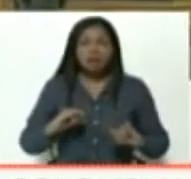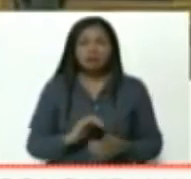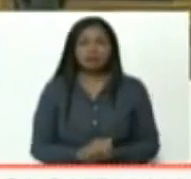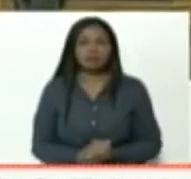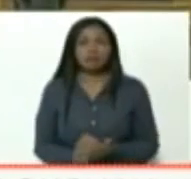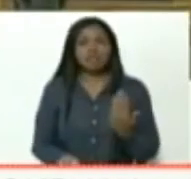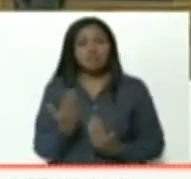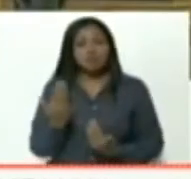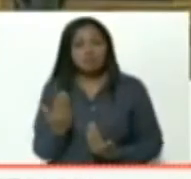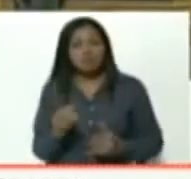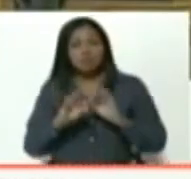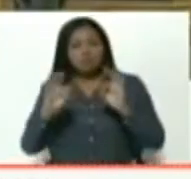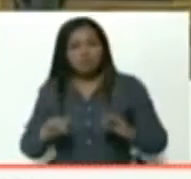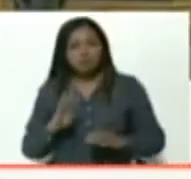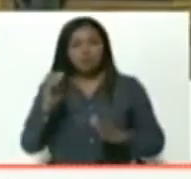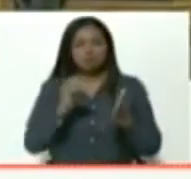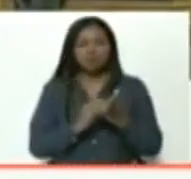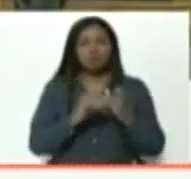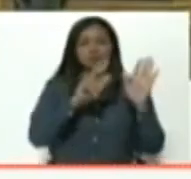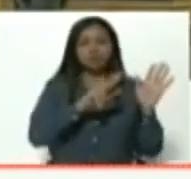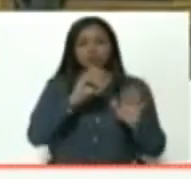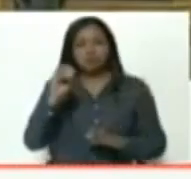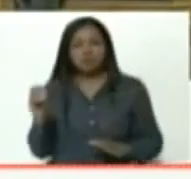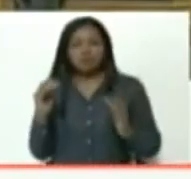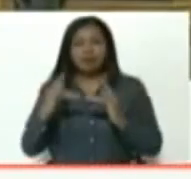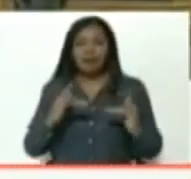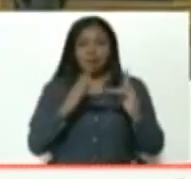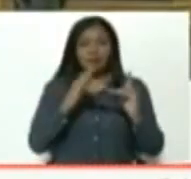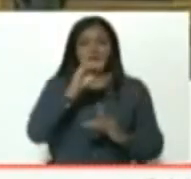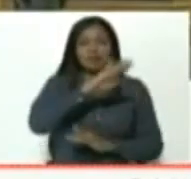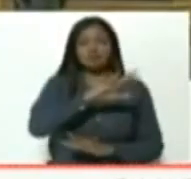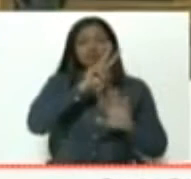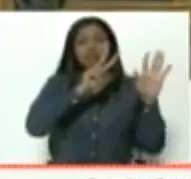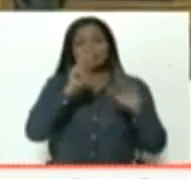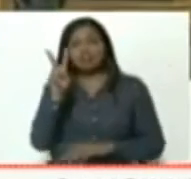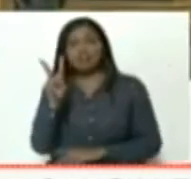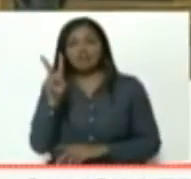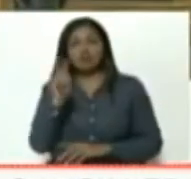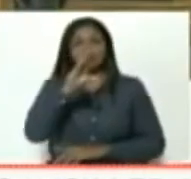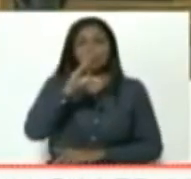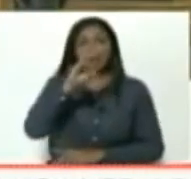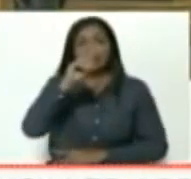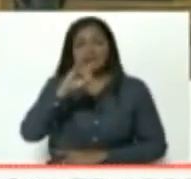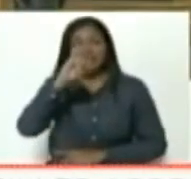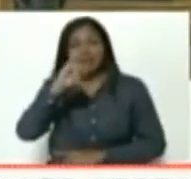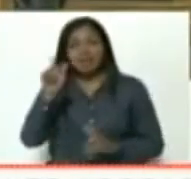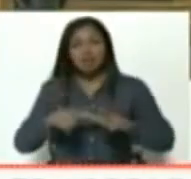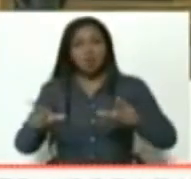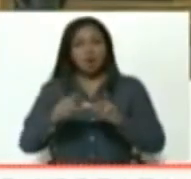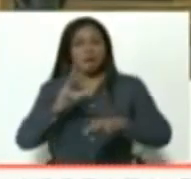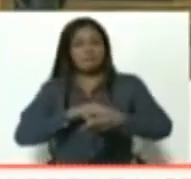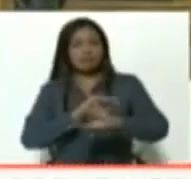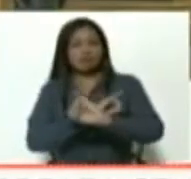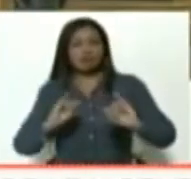muy importante dotación de 4.800 camas en 572 CDI con sus equipos médicos correspondientes,